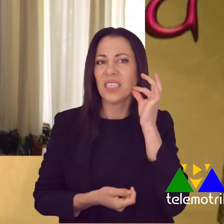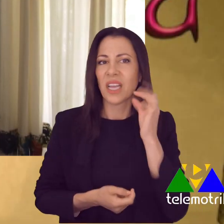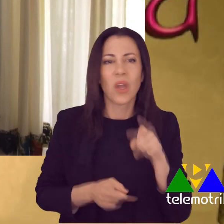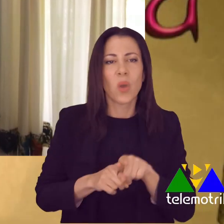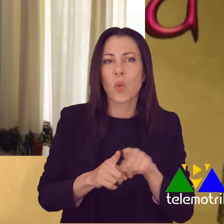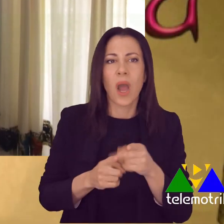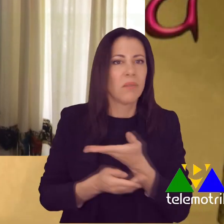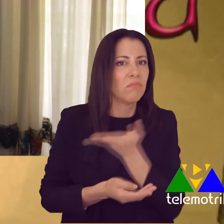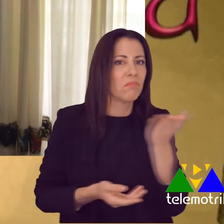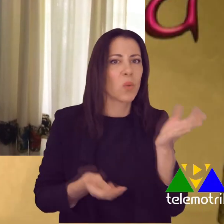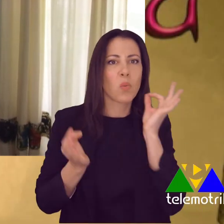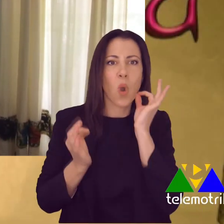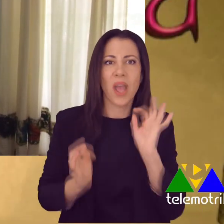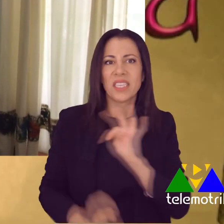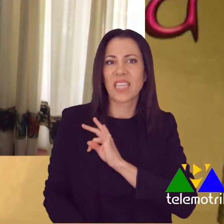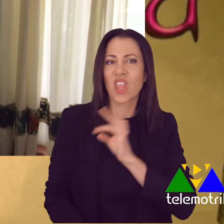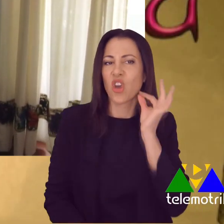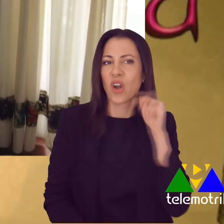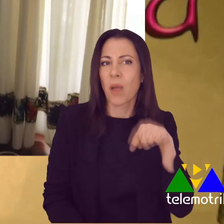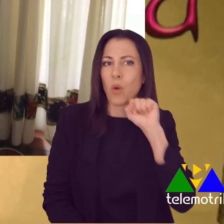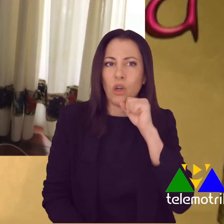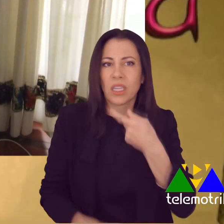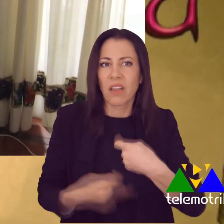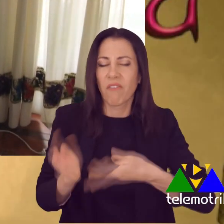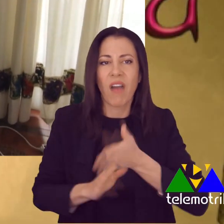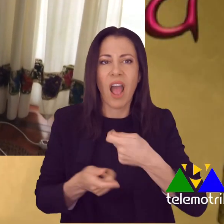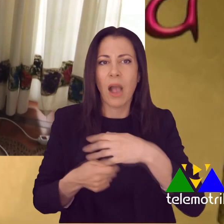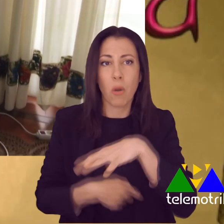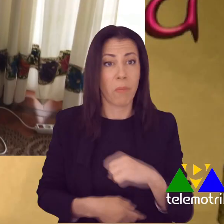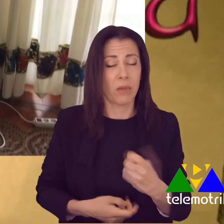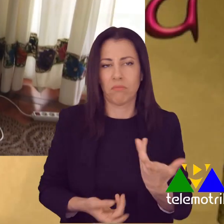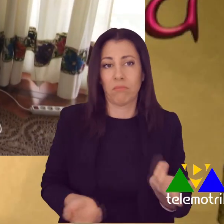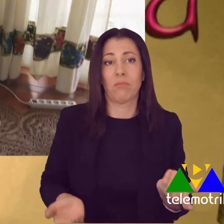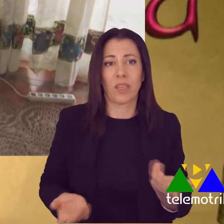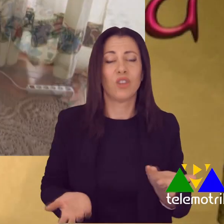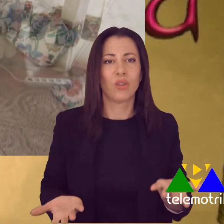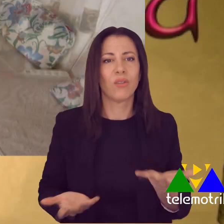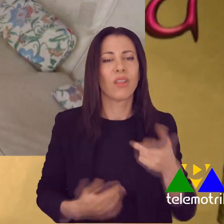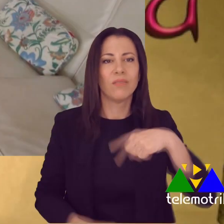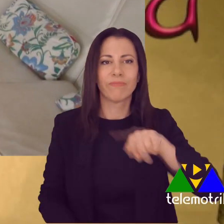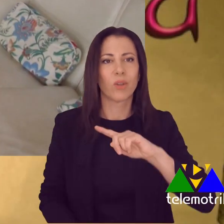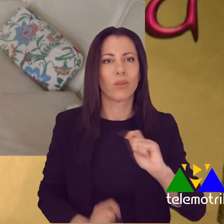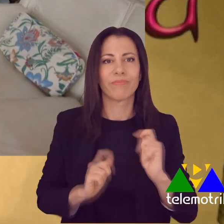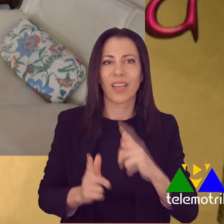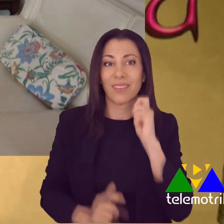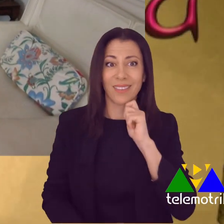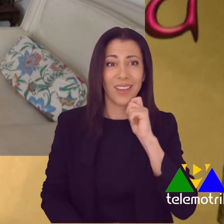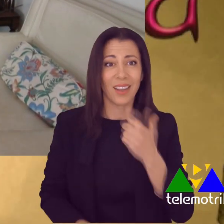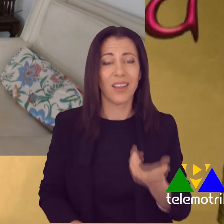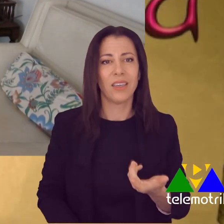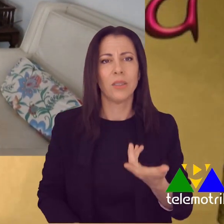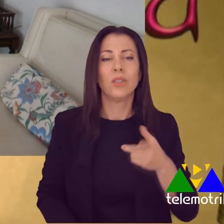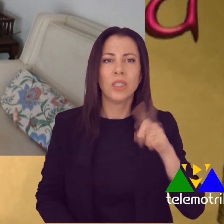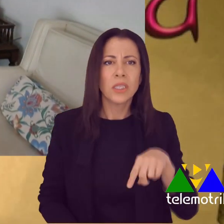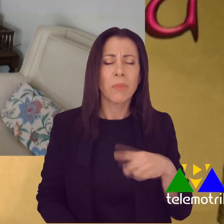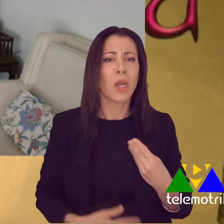comportarse como cualquier señora de Motril que iba a comprar. Es decir, indudablemente tuvieron esa... Y él, pues bueno, pues tuvieron